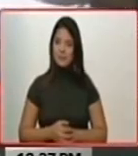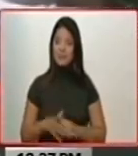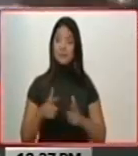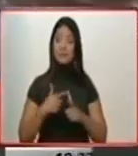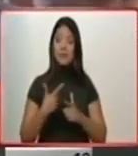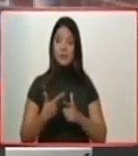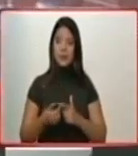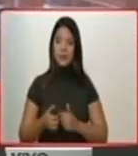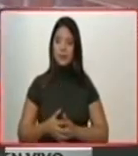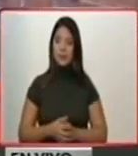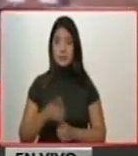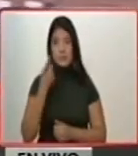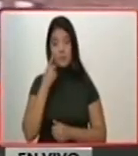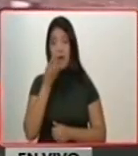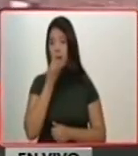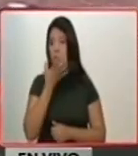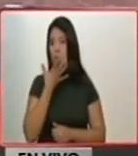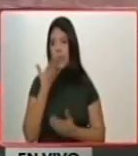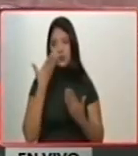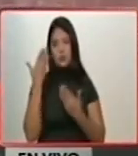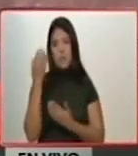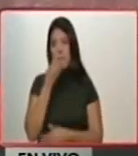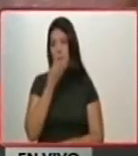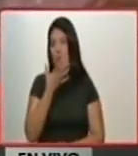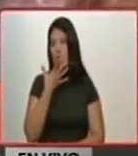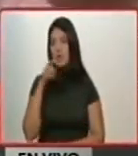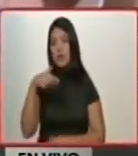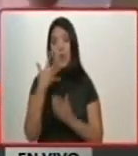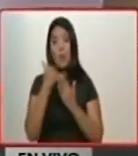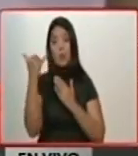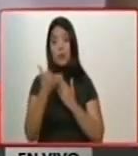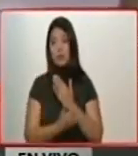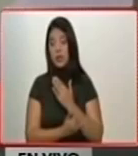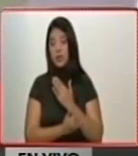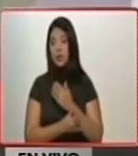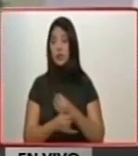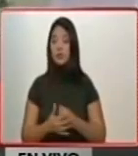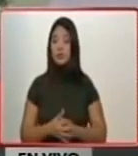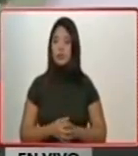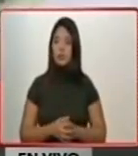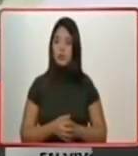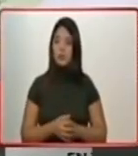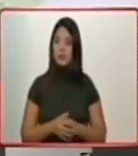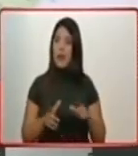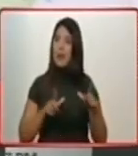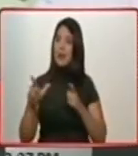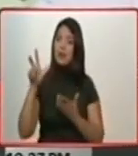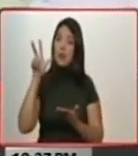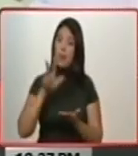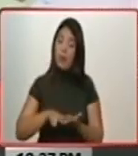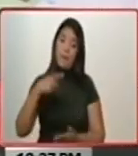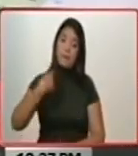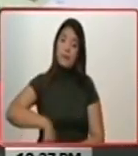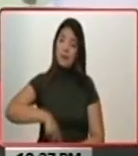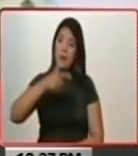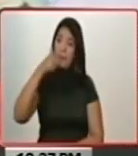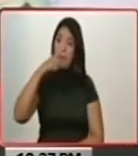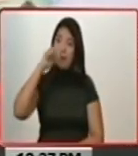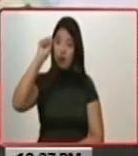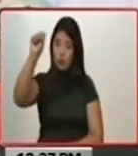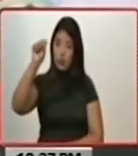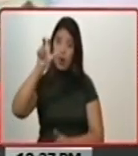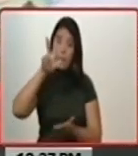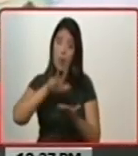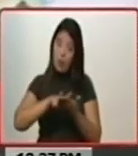Entonces, miren qué hermoso. Este es un proyecto que fue aprobado por nuestro presidente Nicolás Maduro.